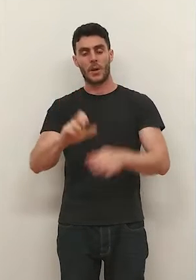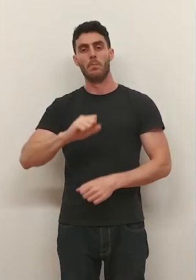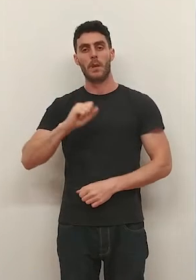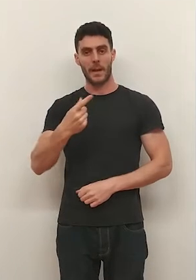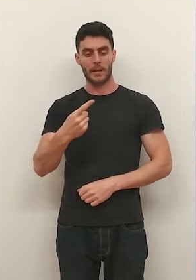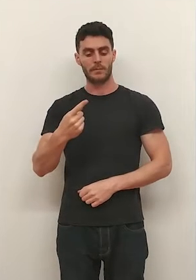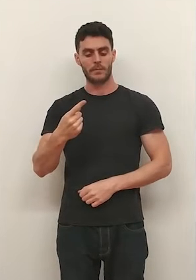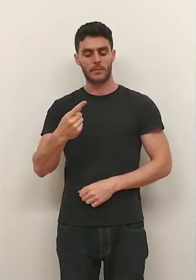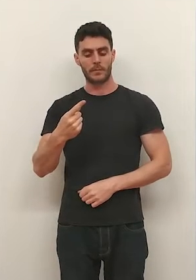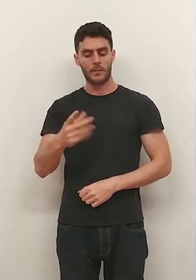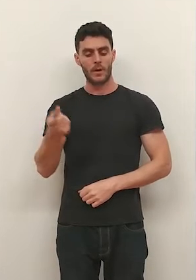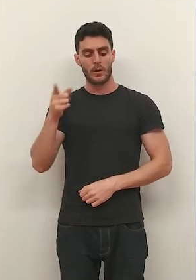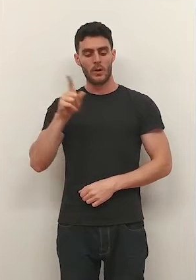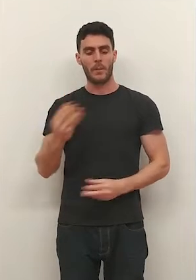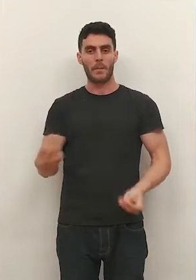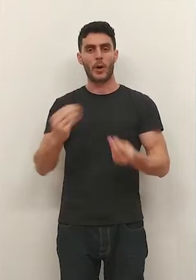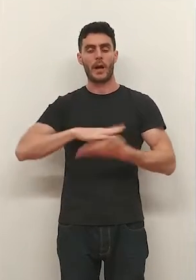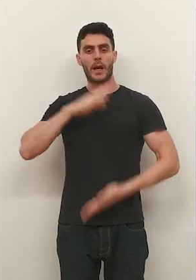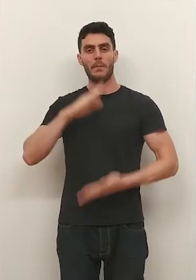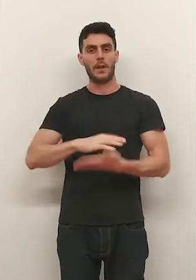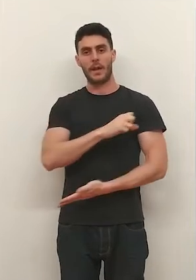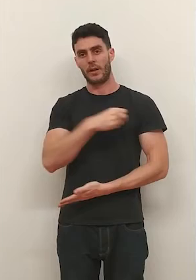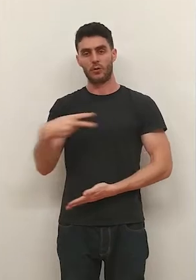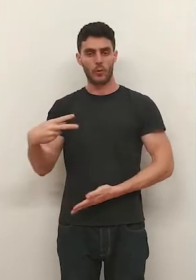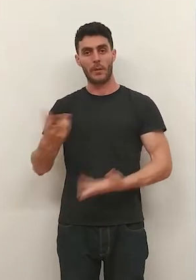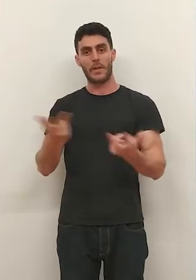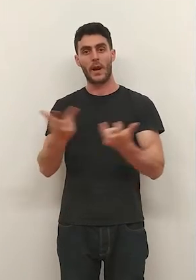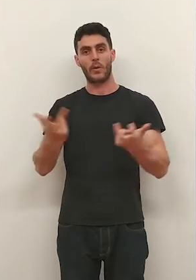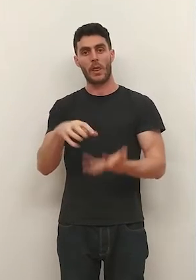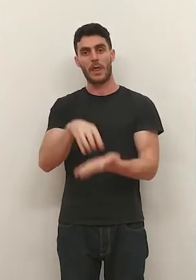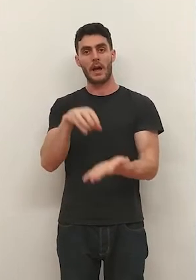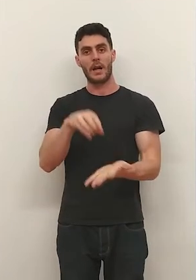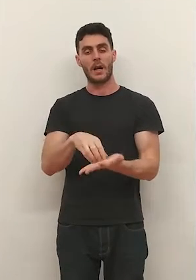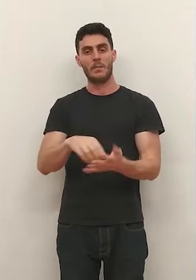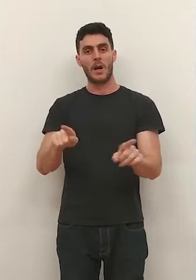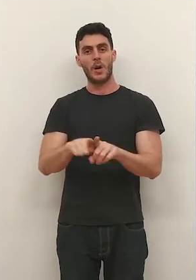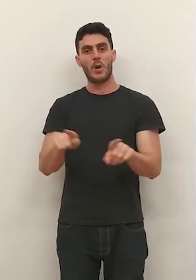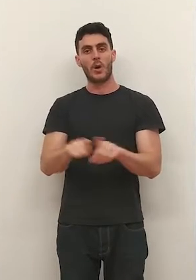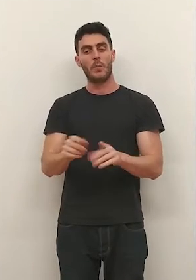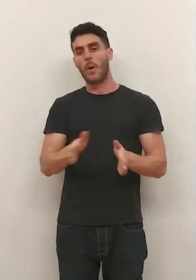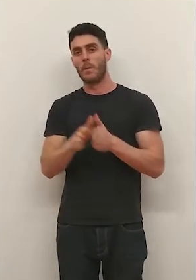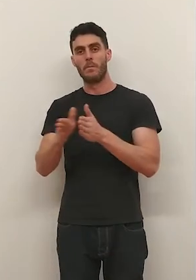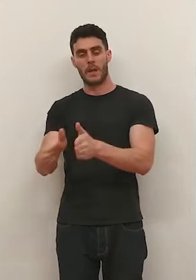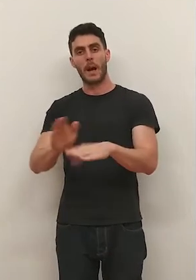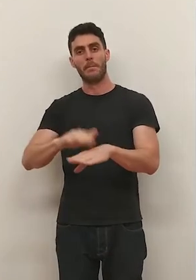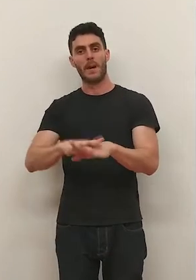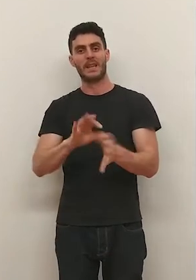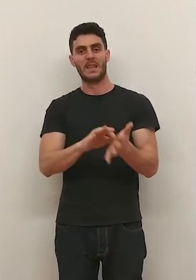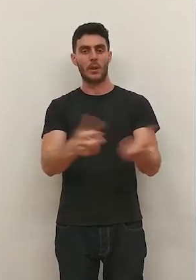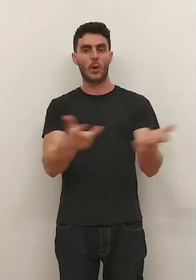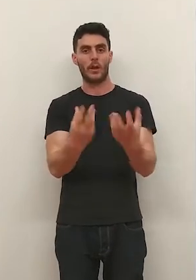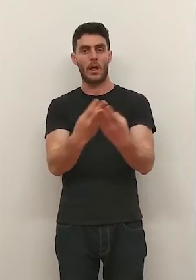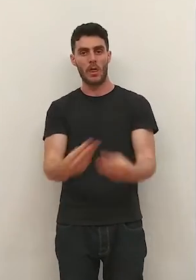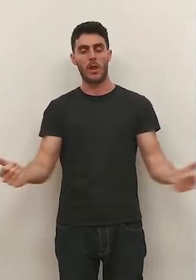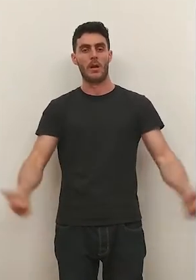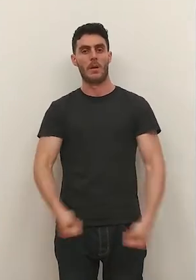primaria o mejorar la capacidad resolutiva de las urgencias del CARPA como vías de descongestión de los servicios de